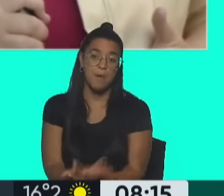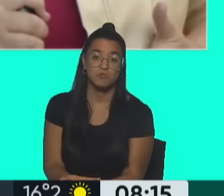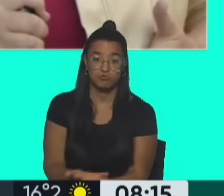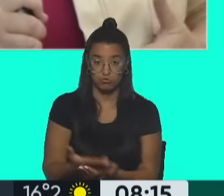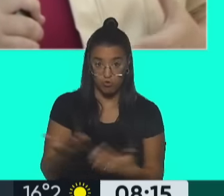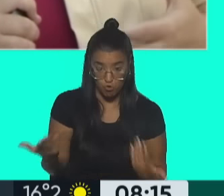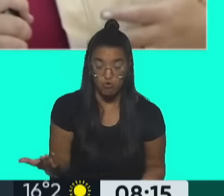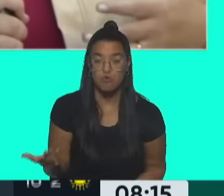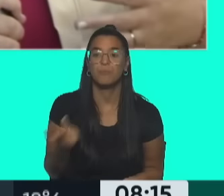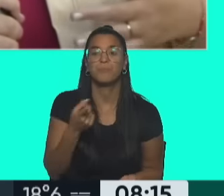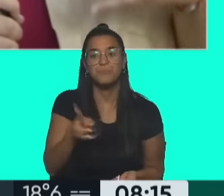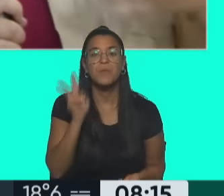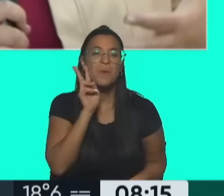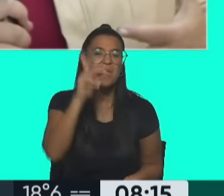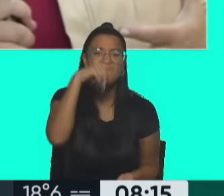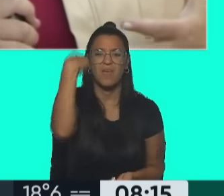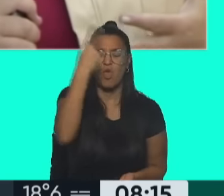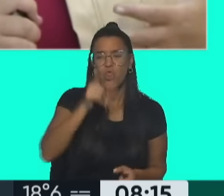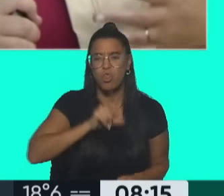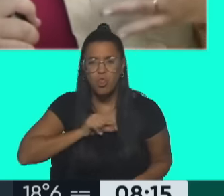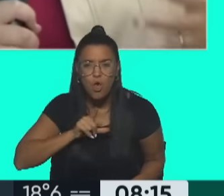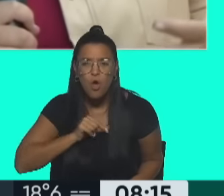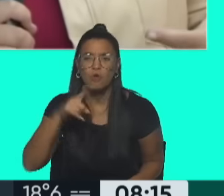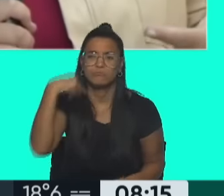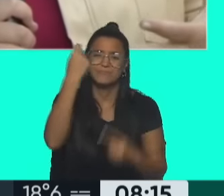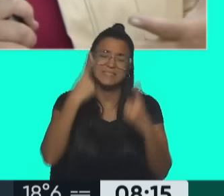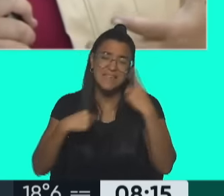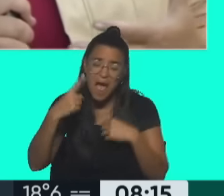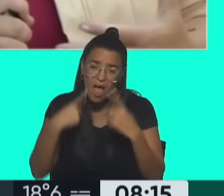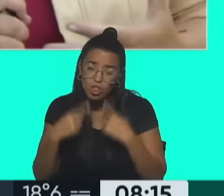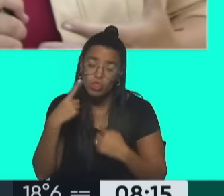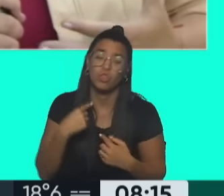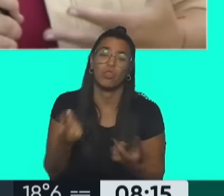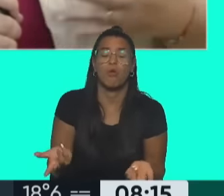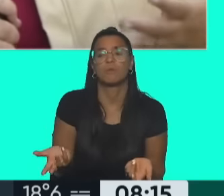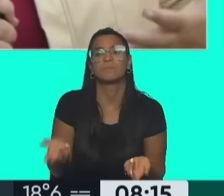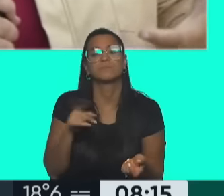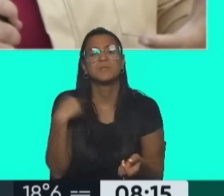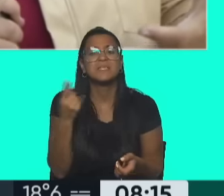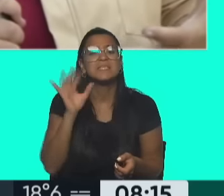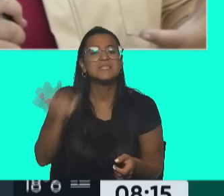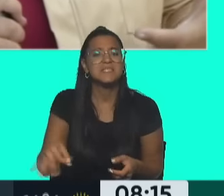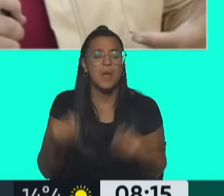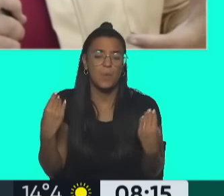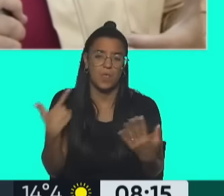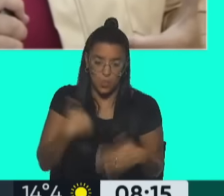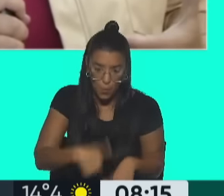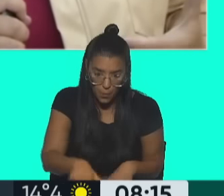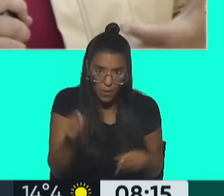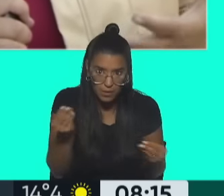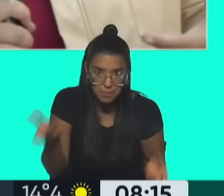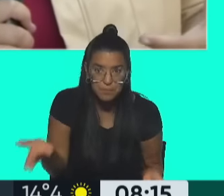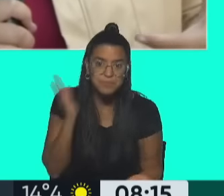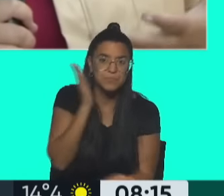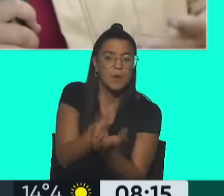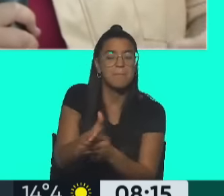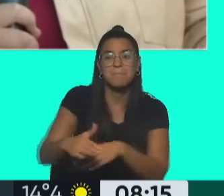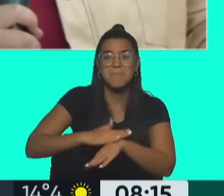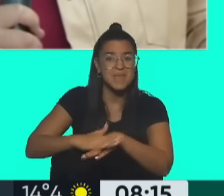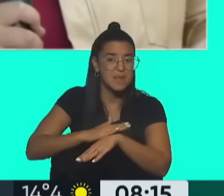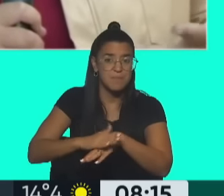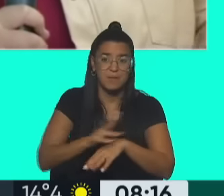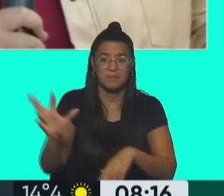fallo. Se veían rostros de dolor, rostros de llanto, sabiendo el destino que les espera, ¿no? Una condena mínima, por lo menos